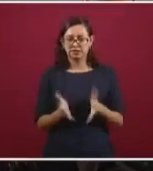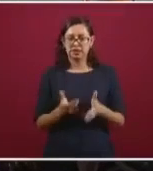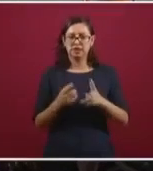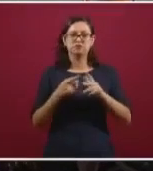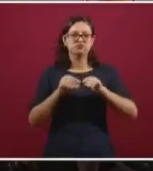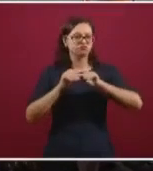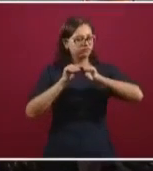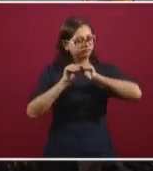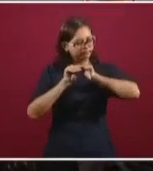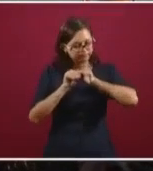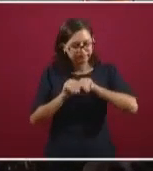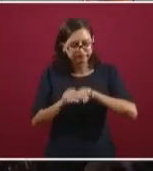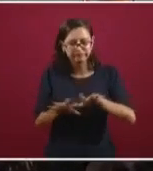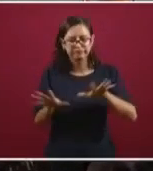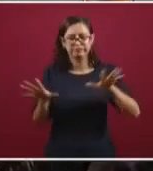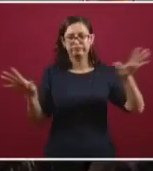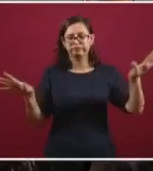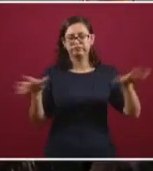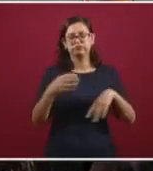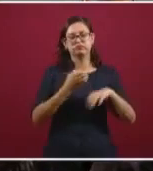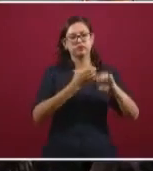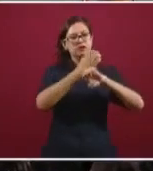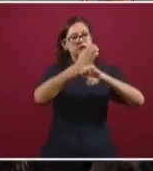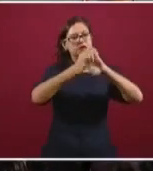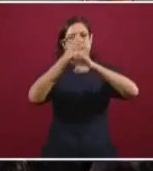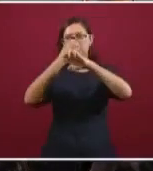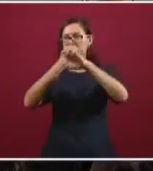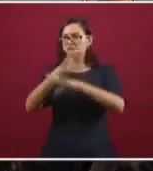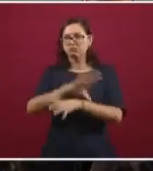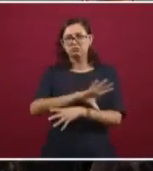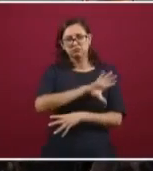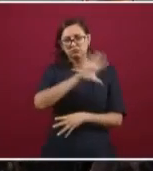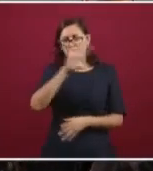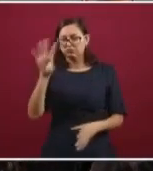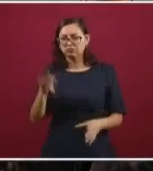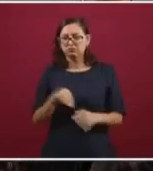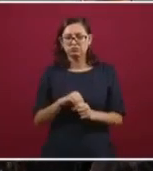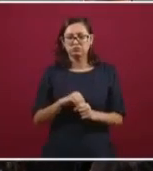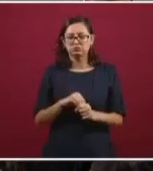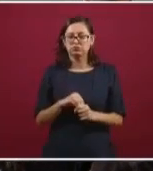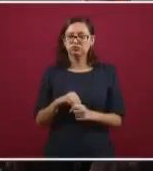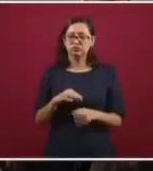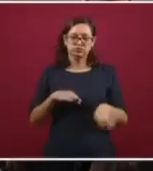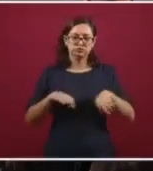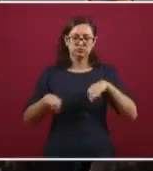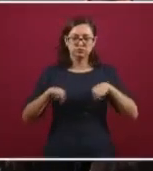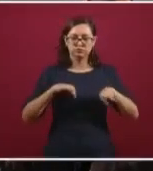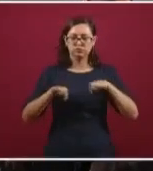en cada una de las entidades federativas en actividades propias de